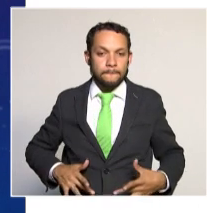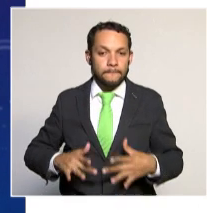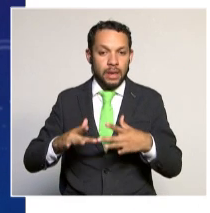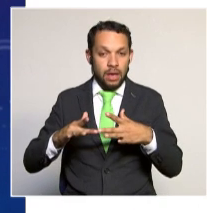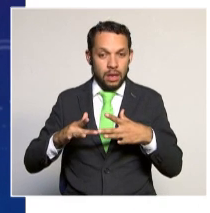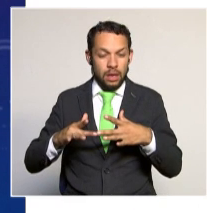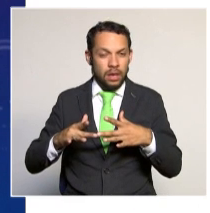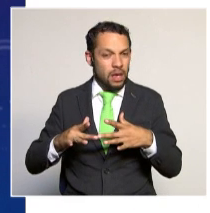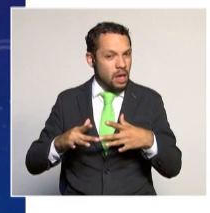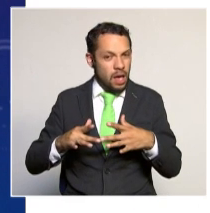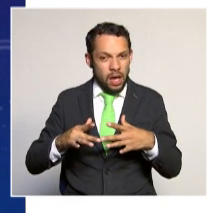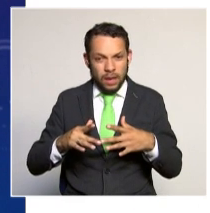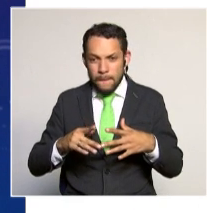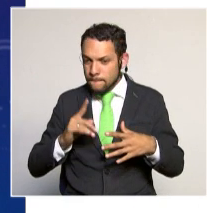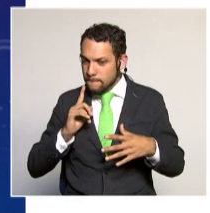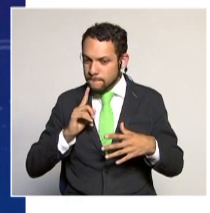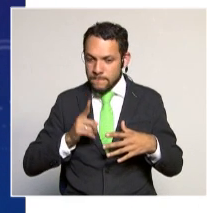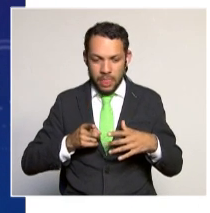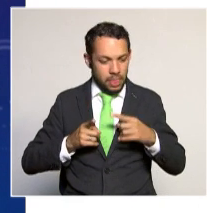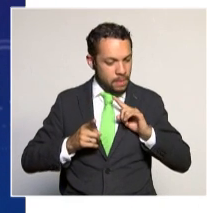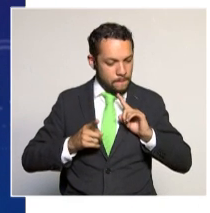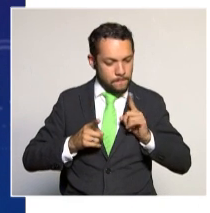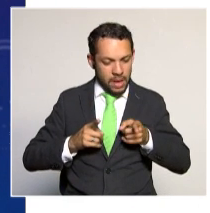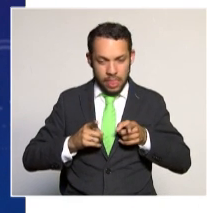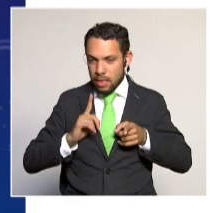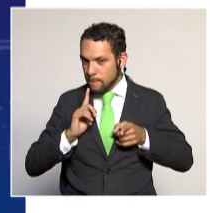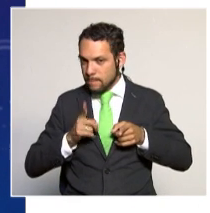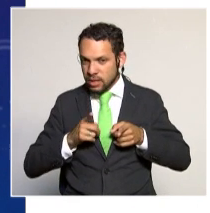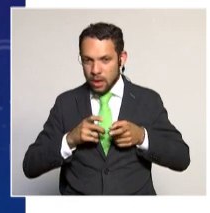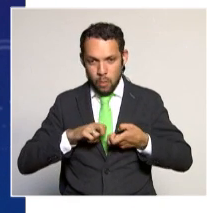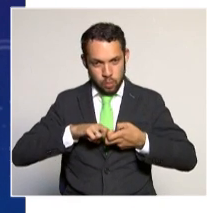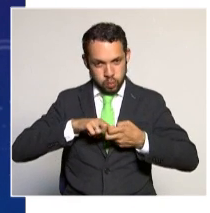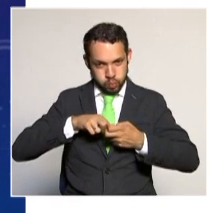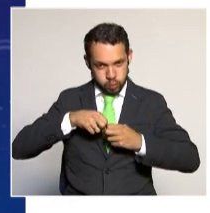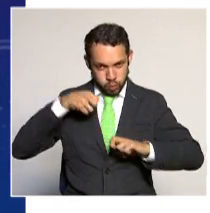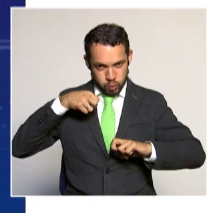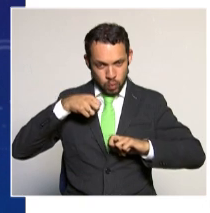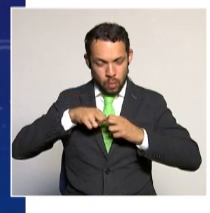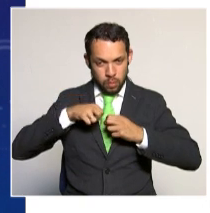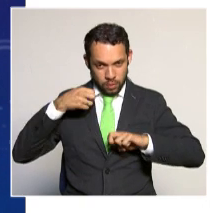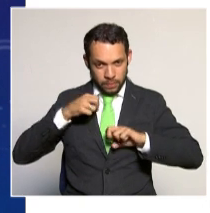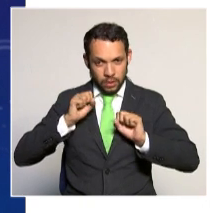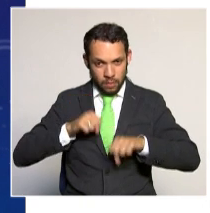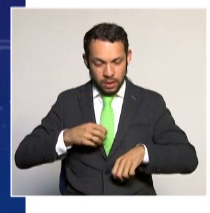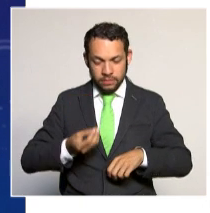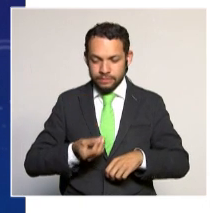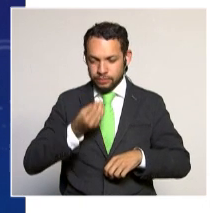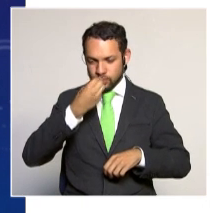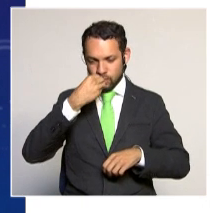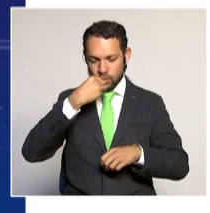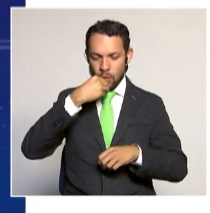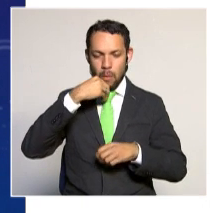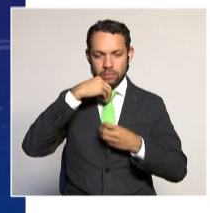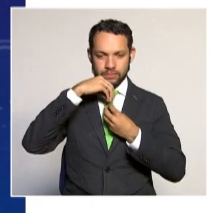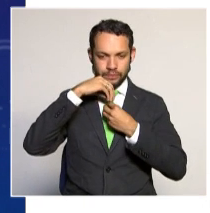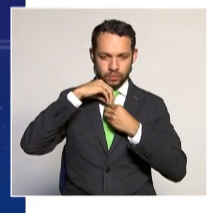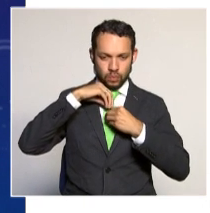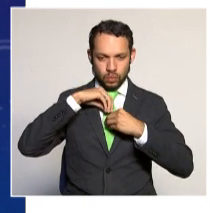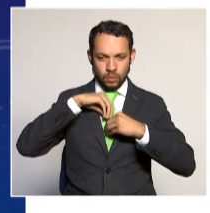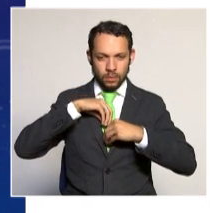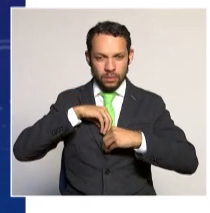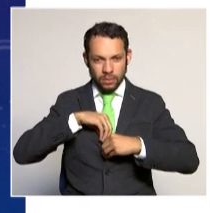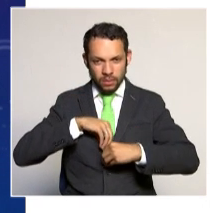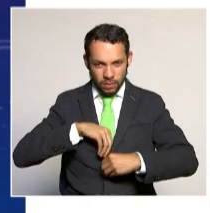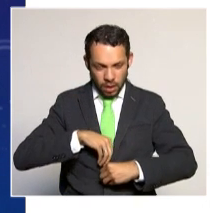para que esa parte faríngea y esofágica que tiene músculo permita que traguemos las sustancias, pues en